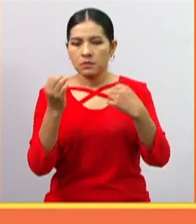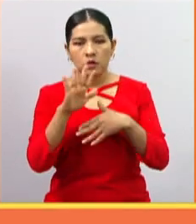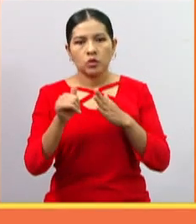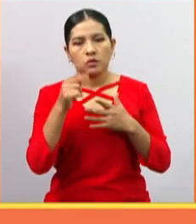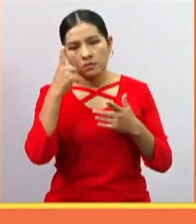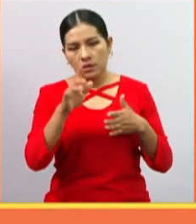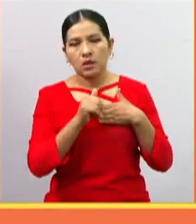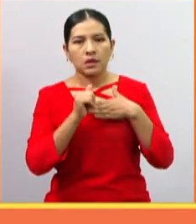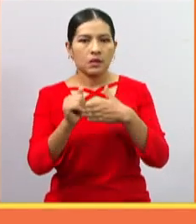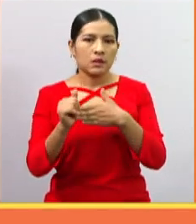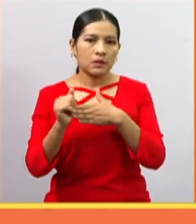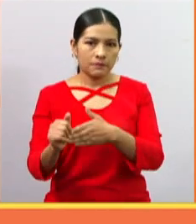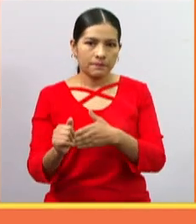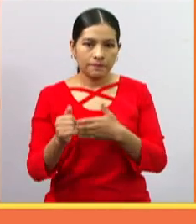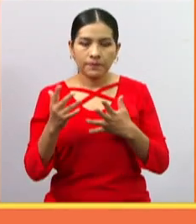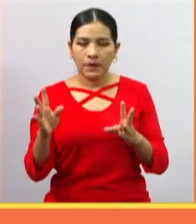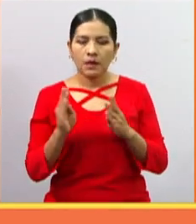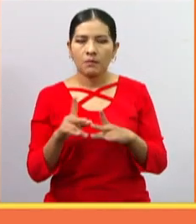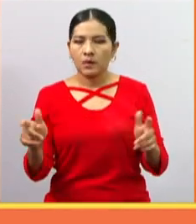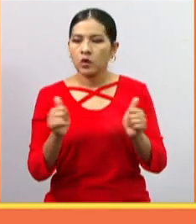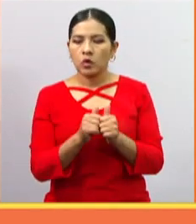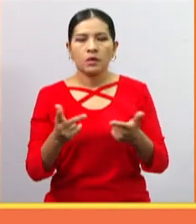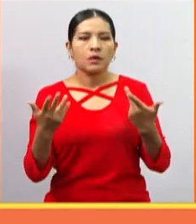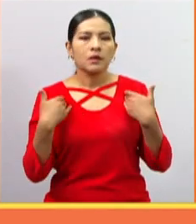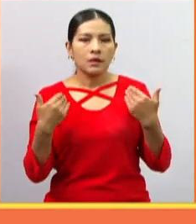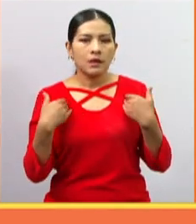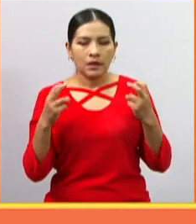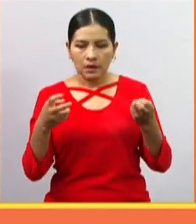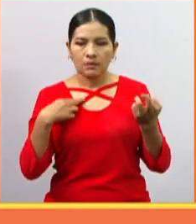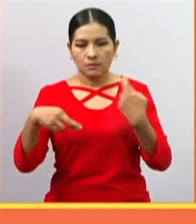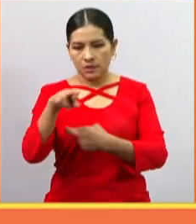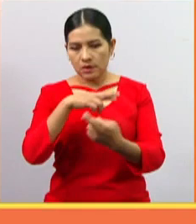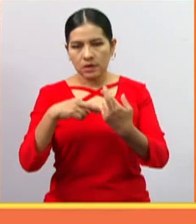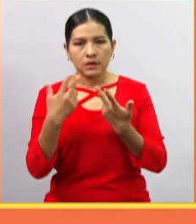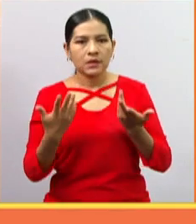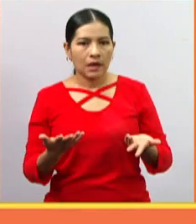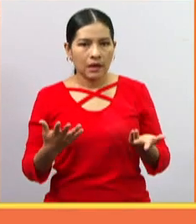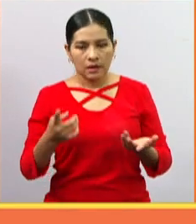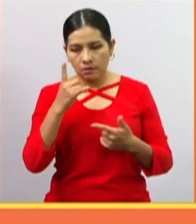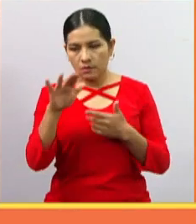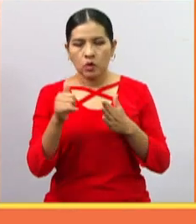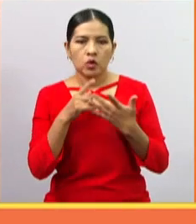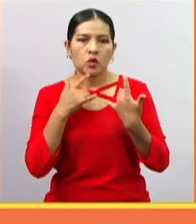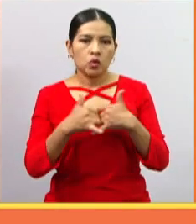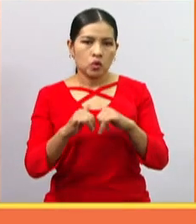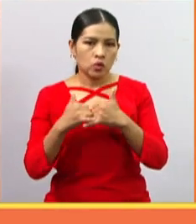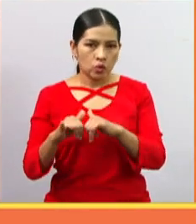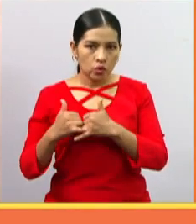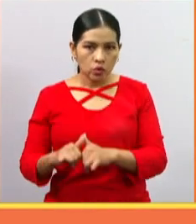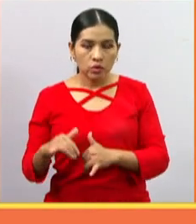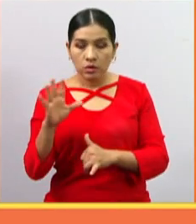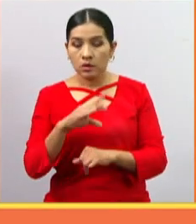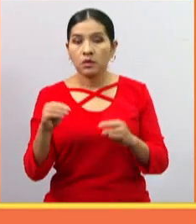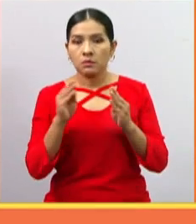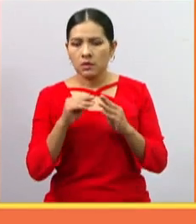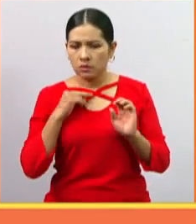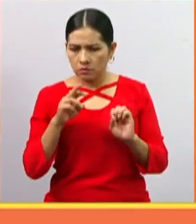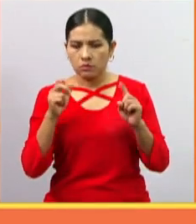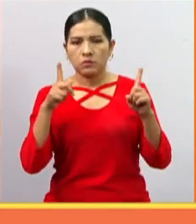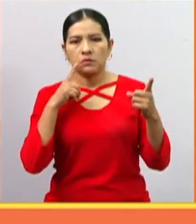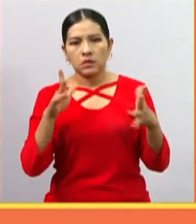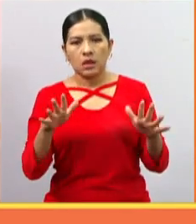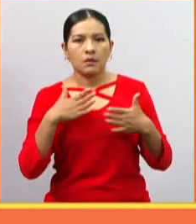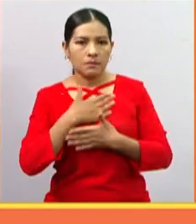que, bueno, tengo con ellos una relación, digamos así, constante, y por eso es para mí siempre un placer